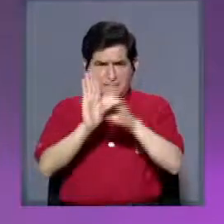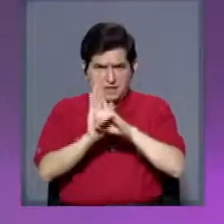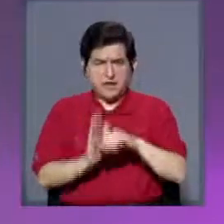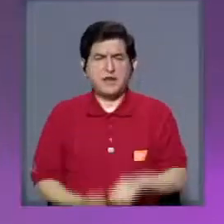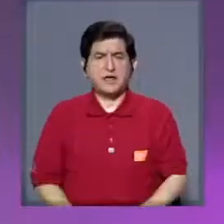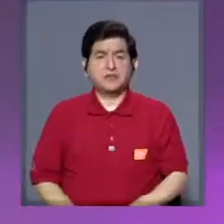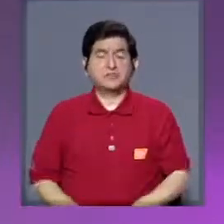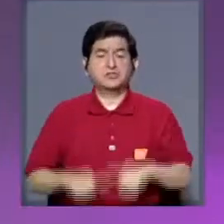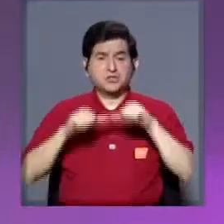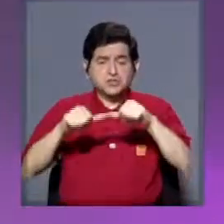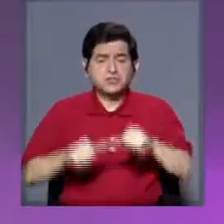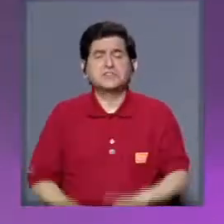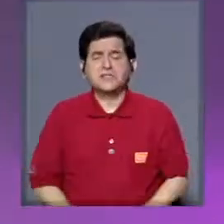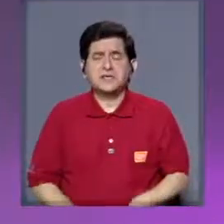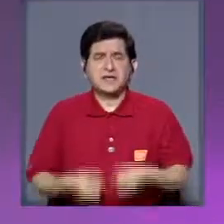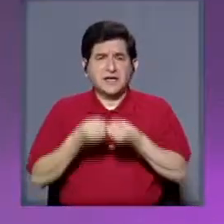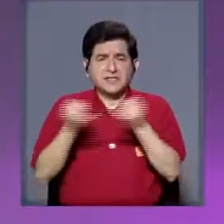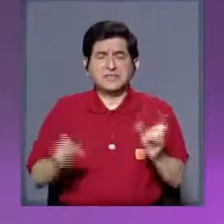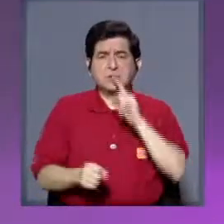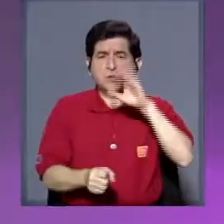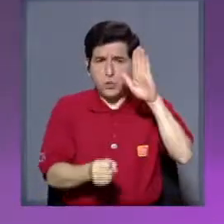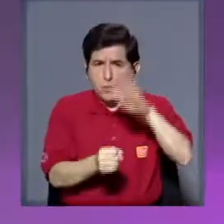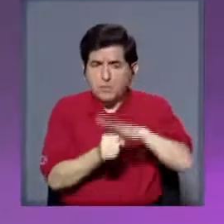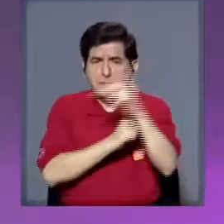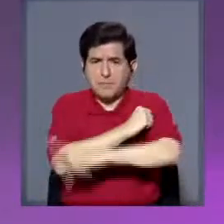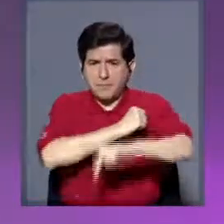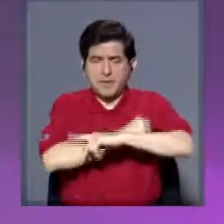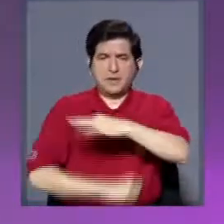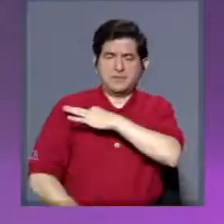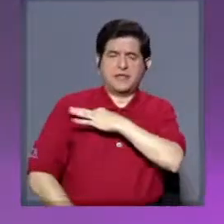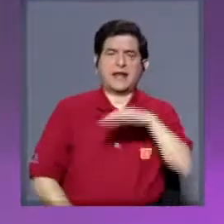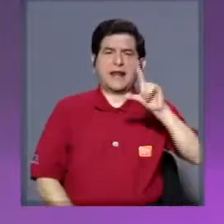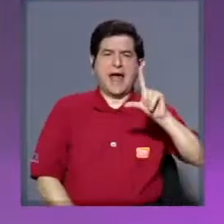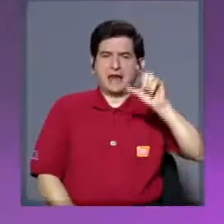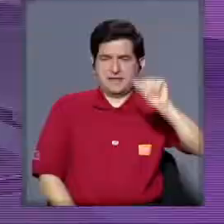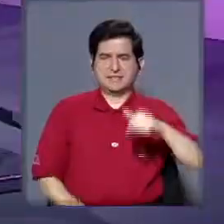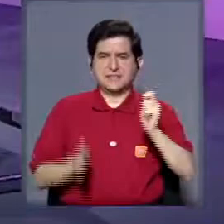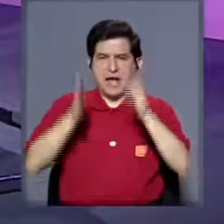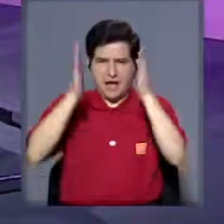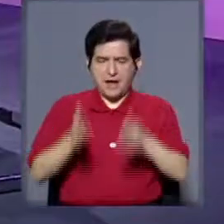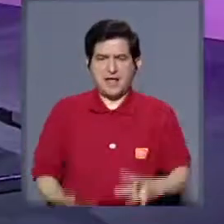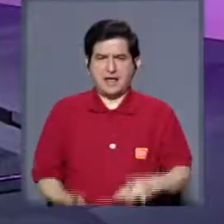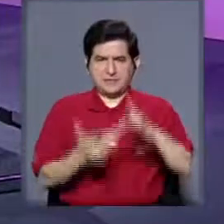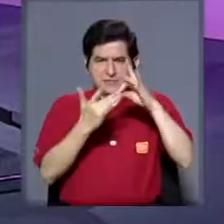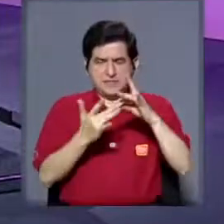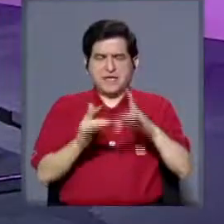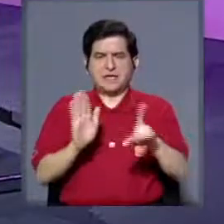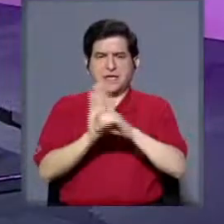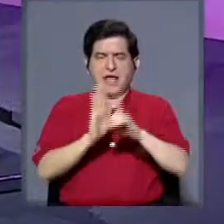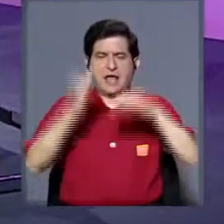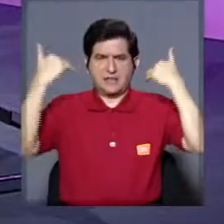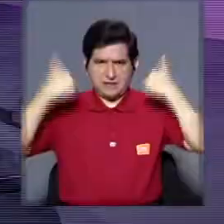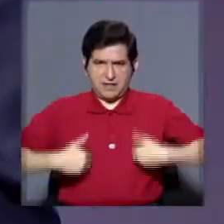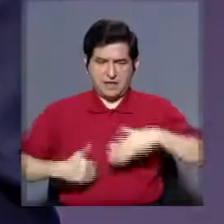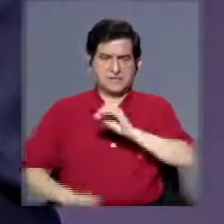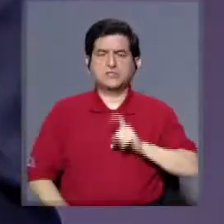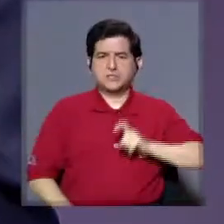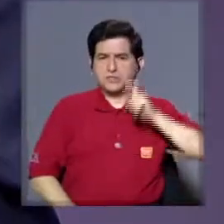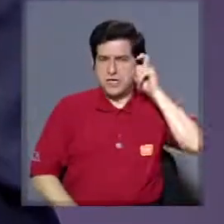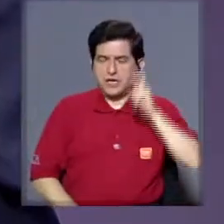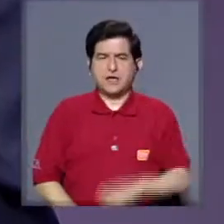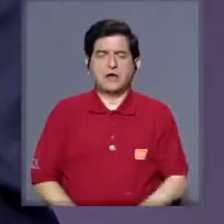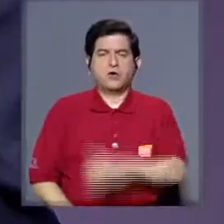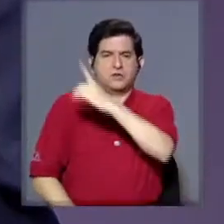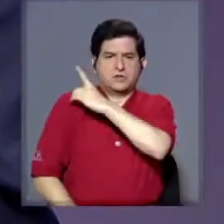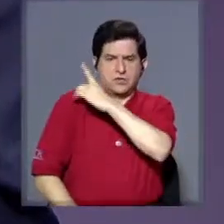están vulnerando en nuestro país hemos invitado al aris arroyo quines abogada especialista en derechos humanos y género y además